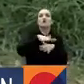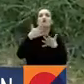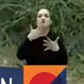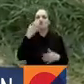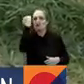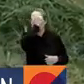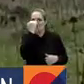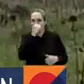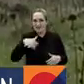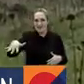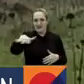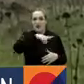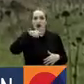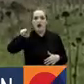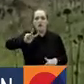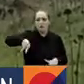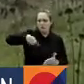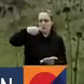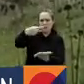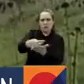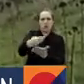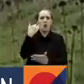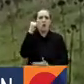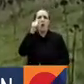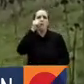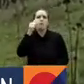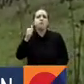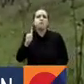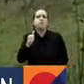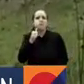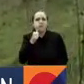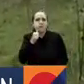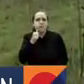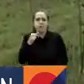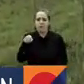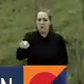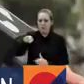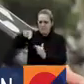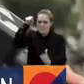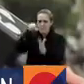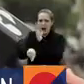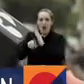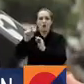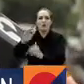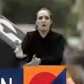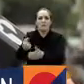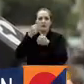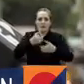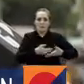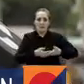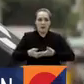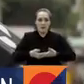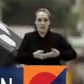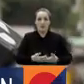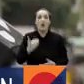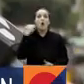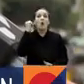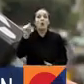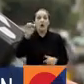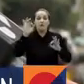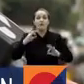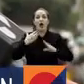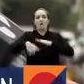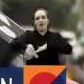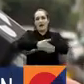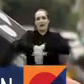las autoridades encontraron el cuerpo de una mujer embarazada que habría sido asesinada para robarle a su bebé. Una señora habitante de calle que estaba embarazada, en estado